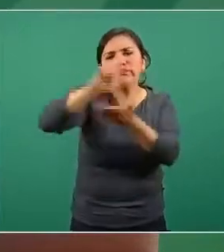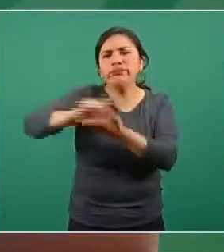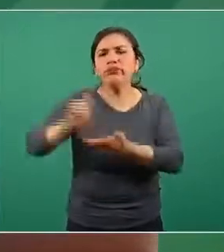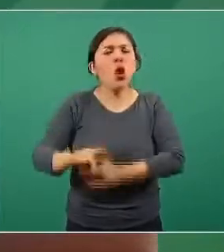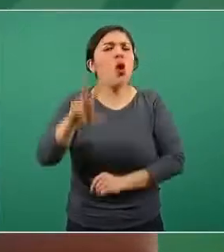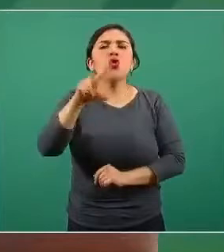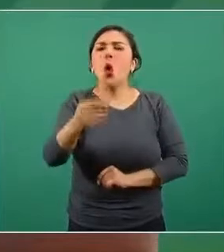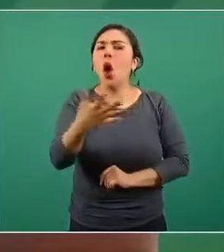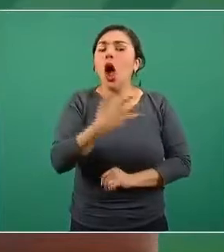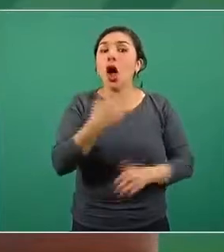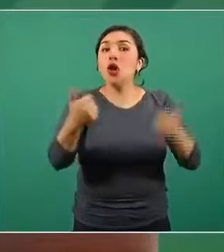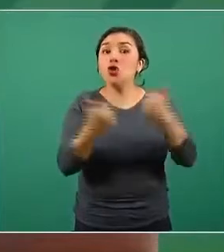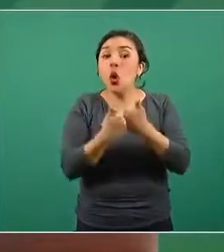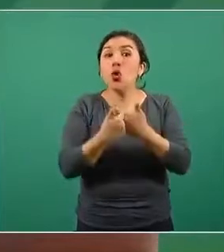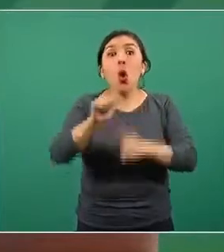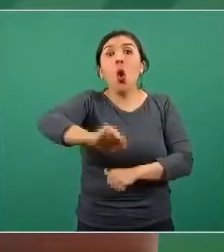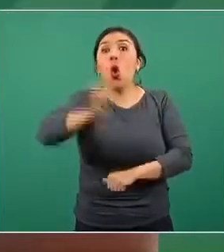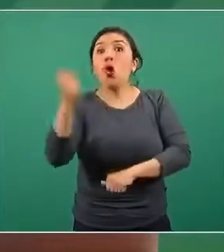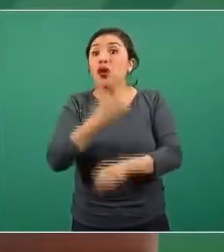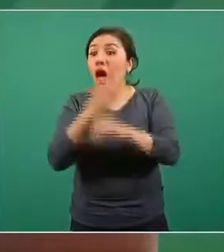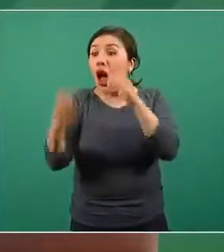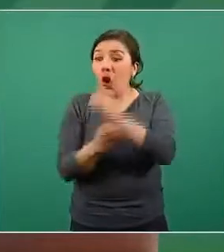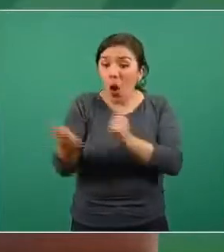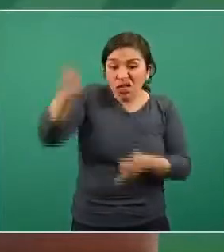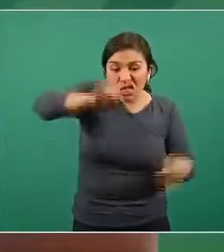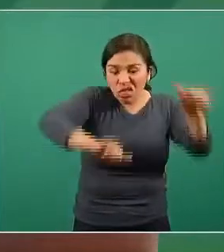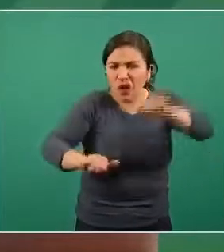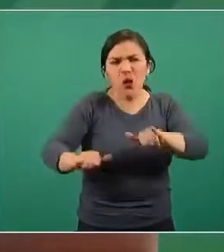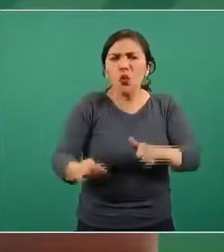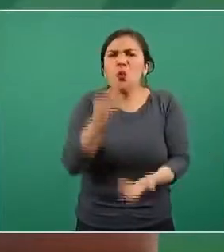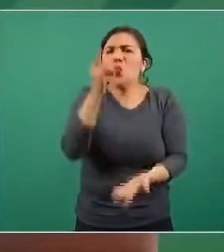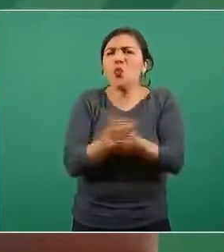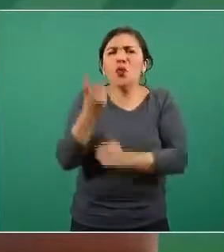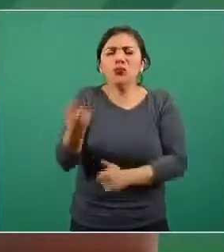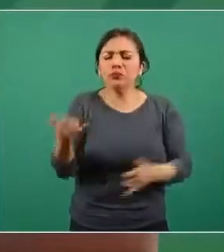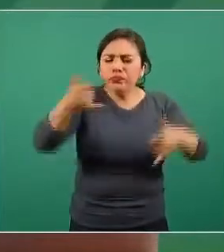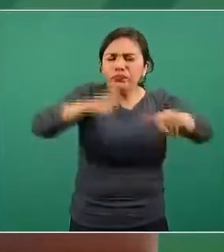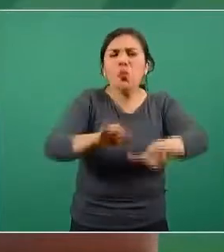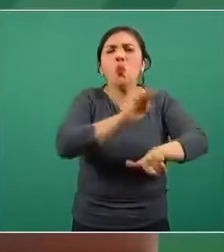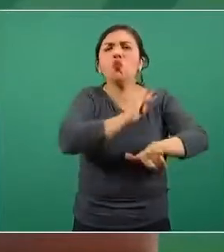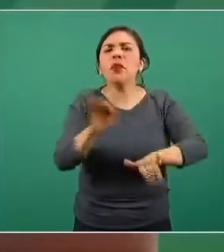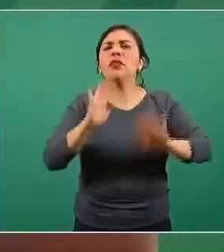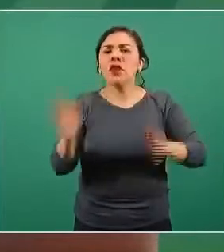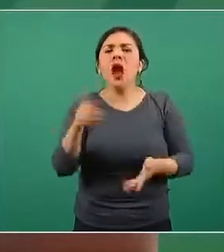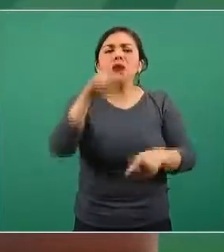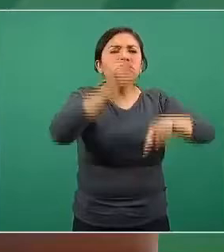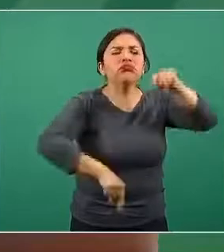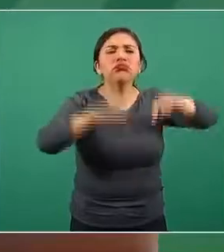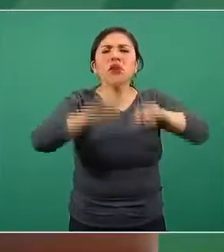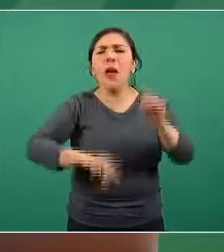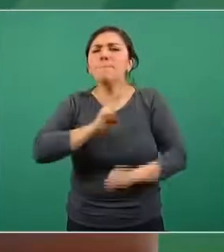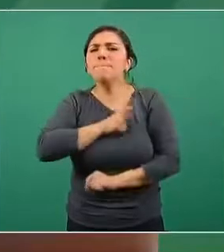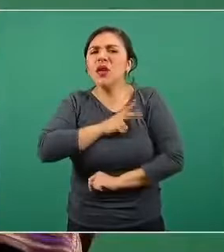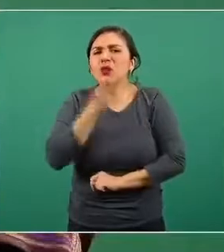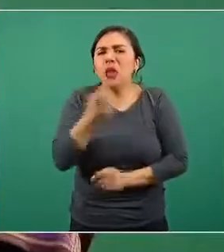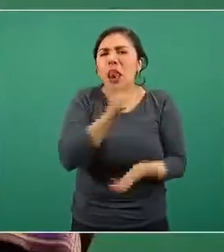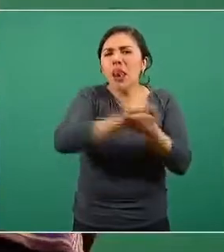que esté en contacto con nada más, es suficiente para inactivar a este virus y a otros patógenos.